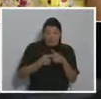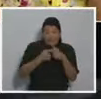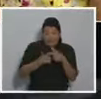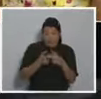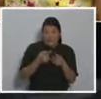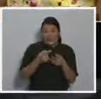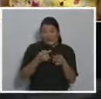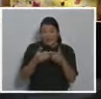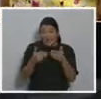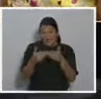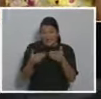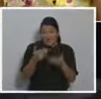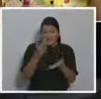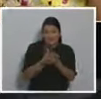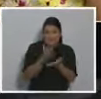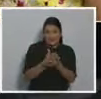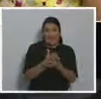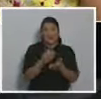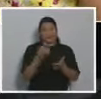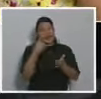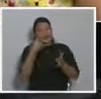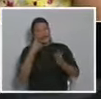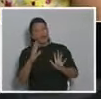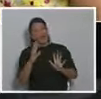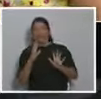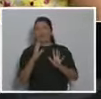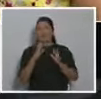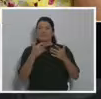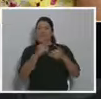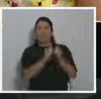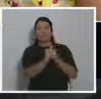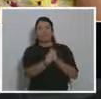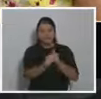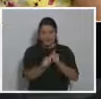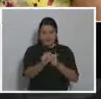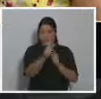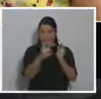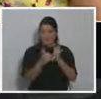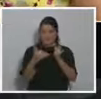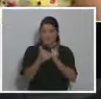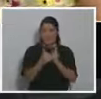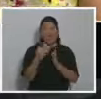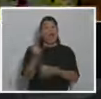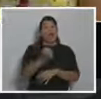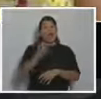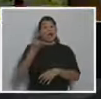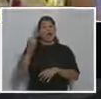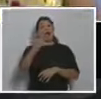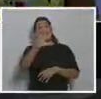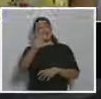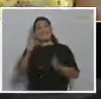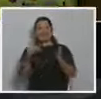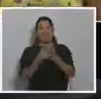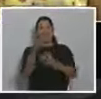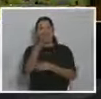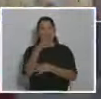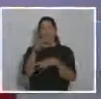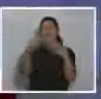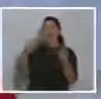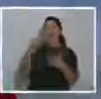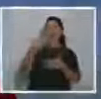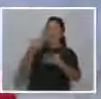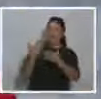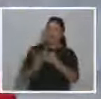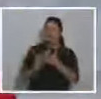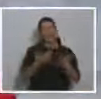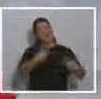premio siga bajando, pero se me está quedando, se me está quedando, se me está quedando. Y dice que son 500 mil